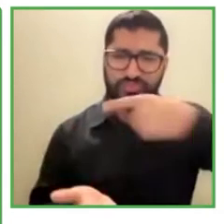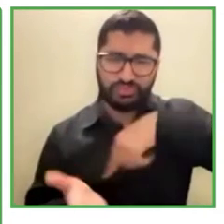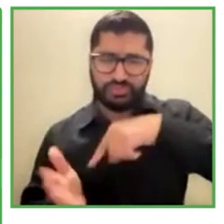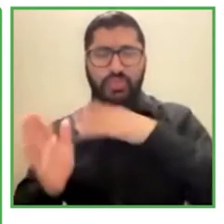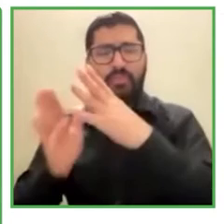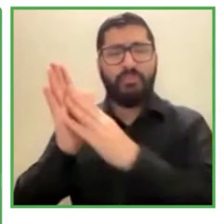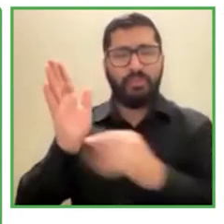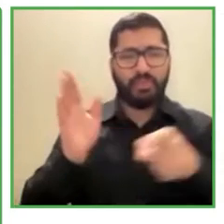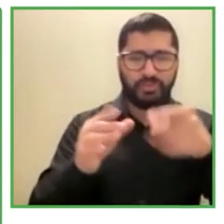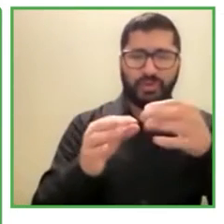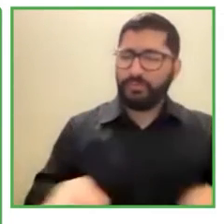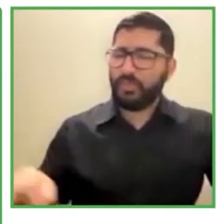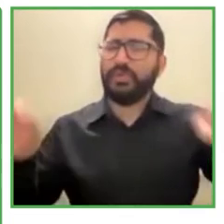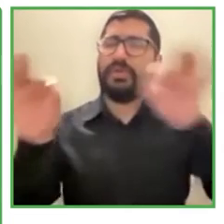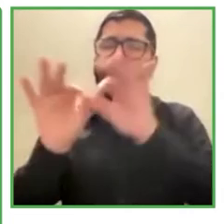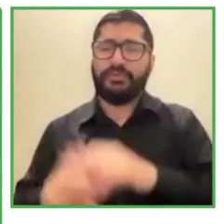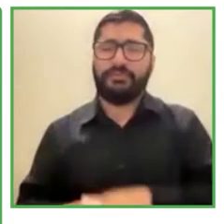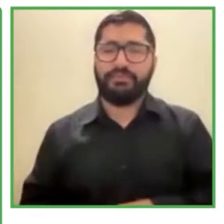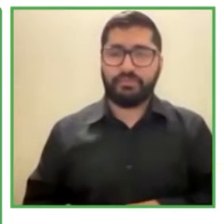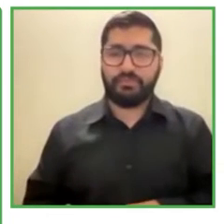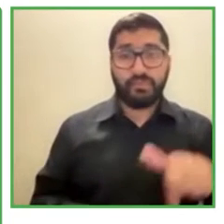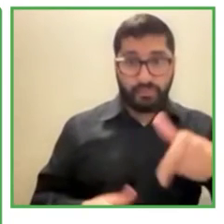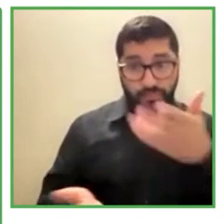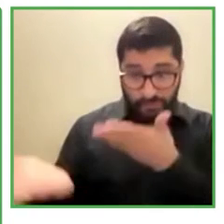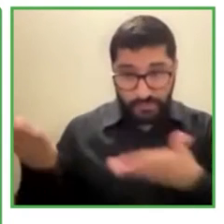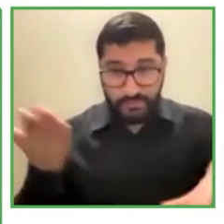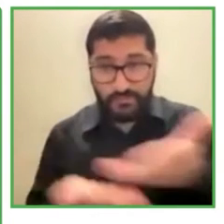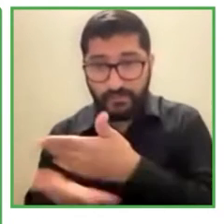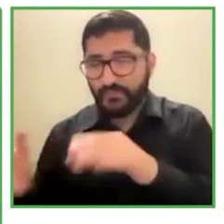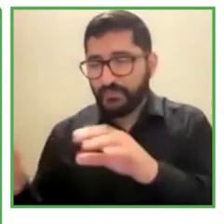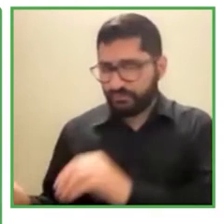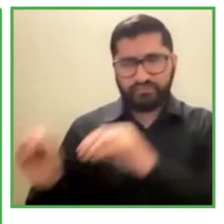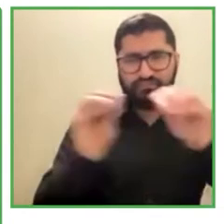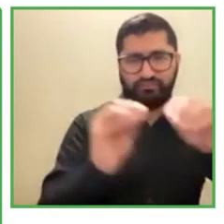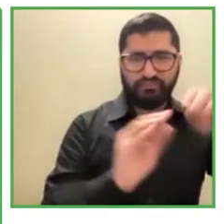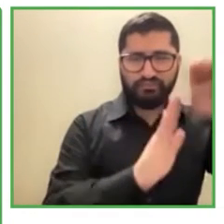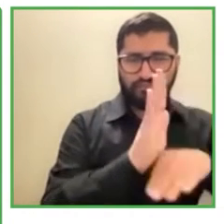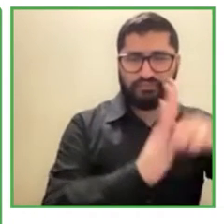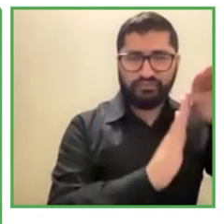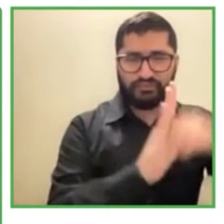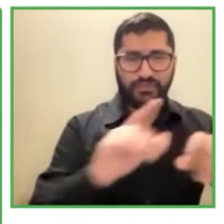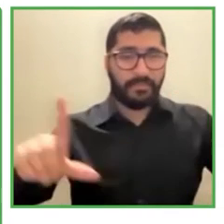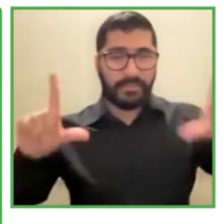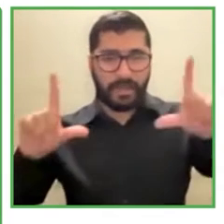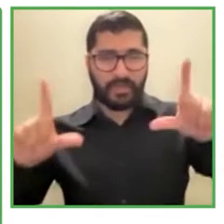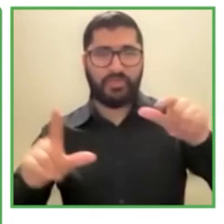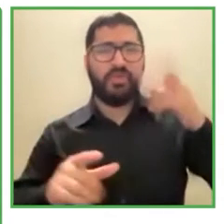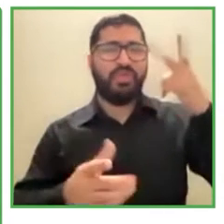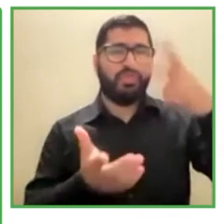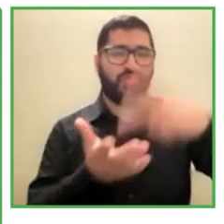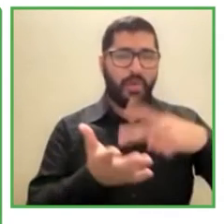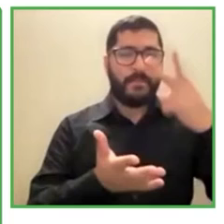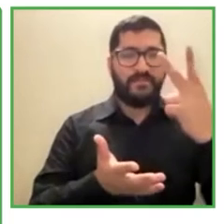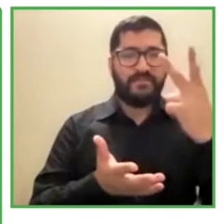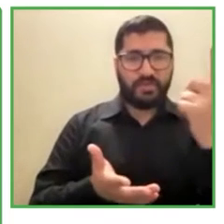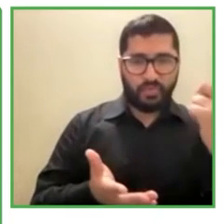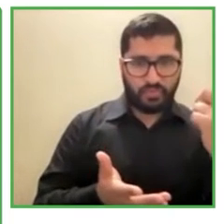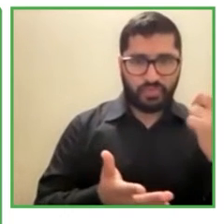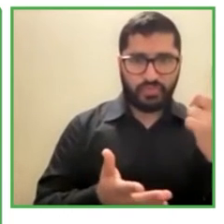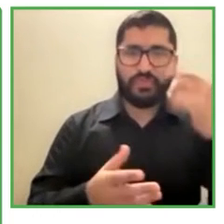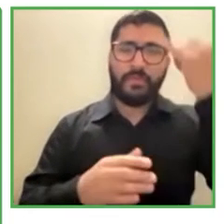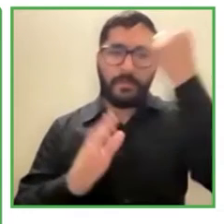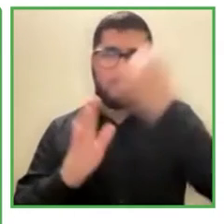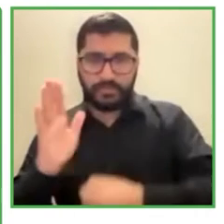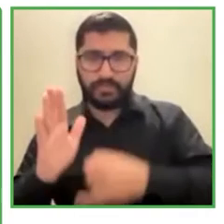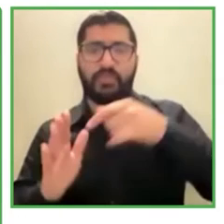de impacto hacia 2021 con el Zero Project. Y nos encantaría replicar nuestro modelo en diferentes lugares en